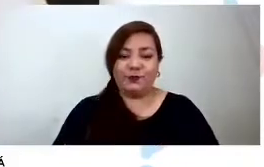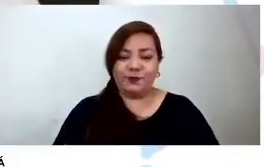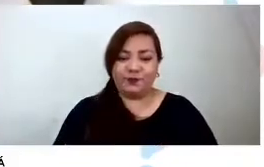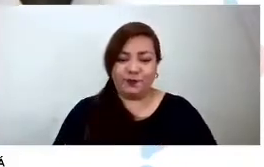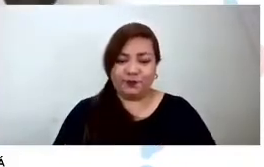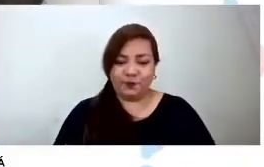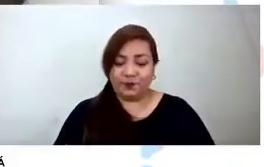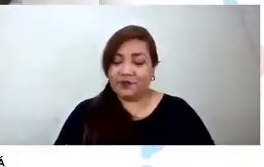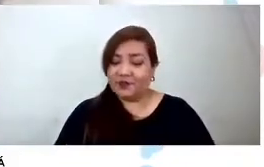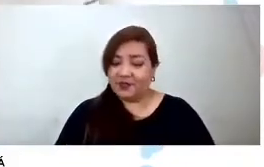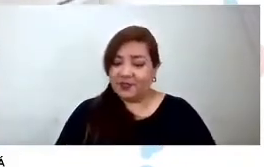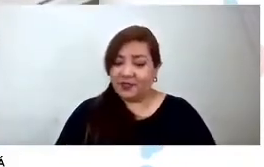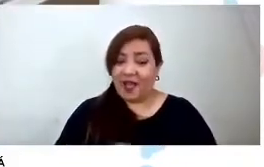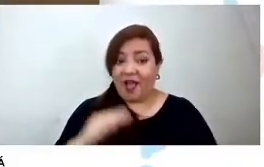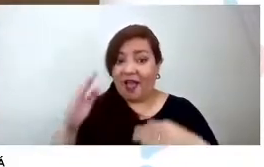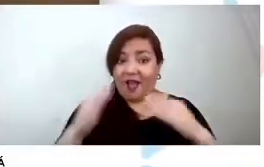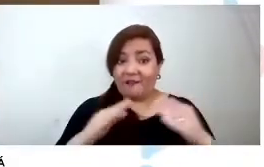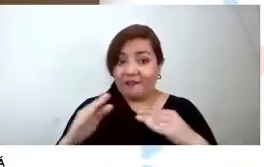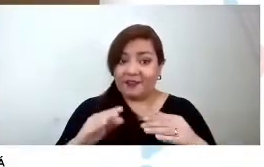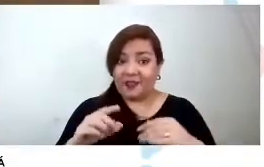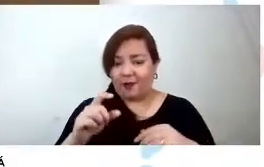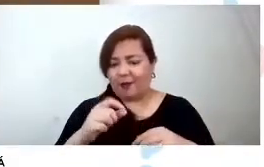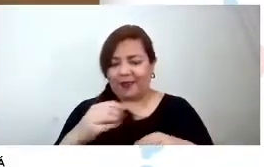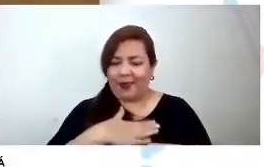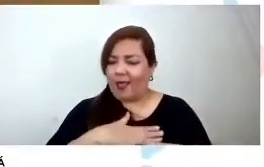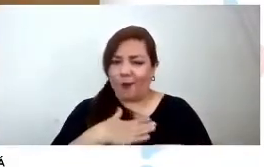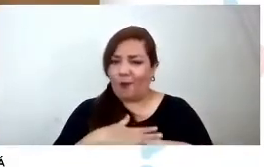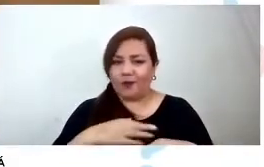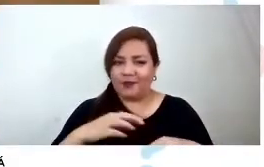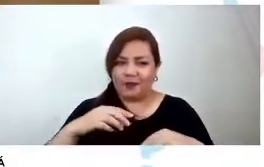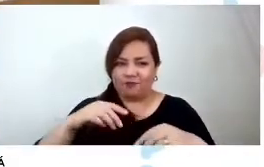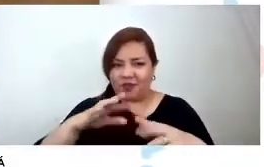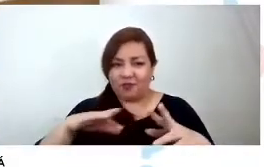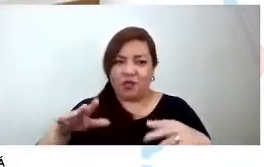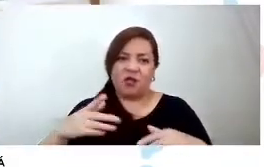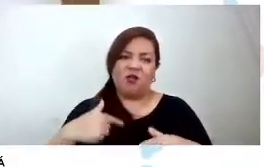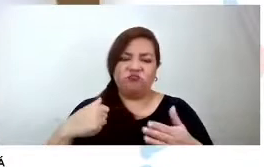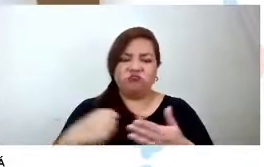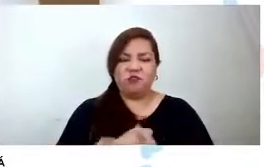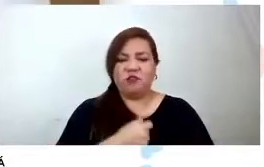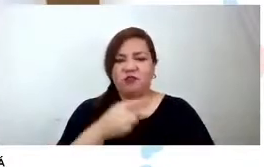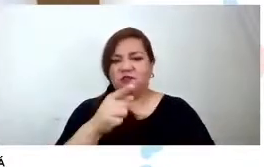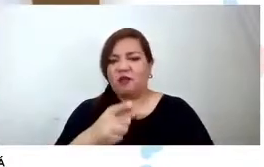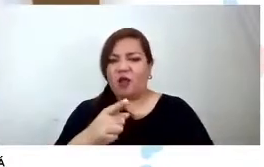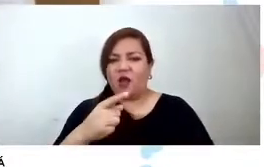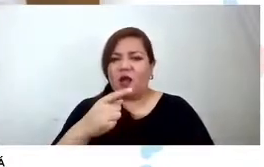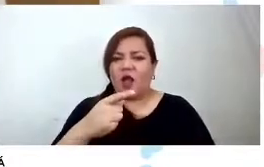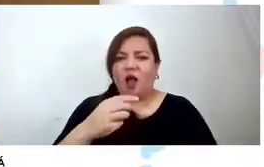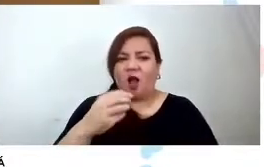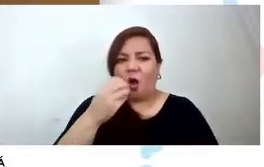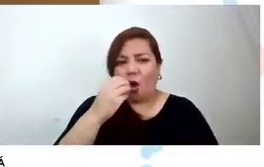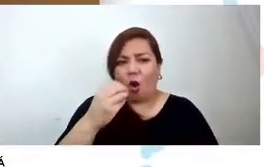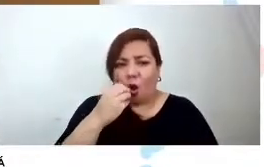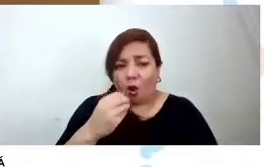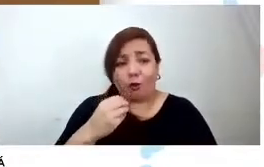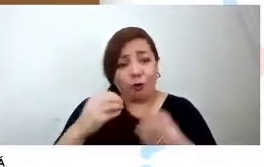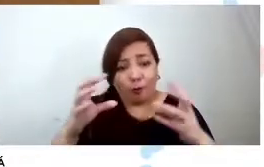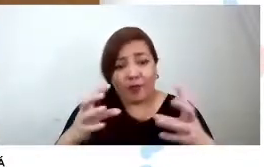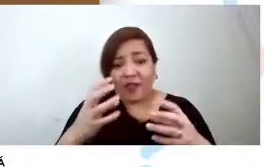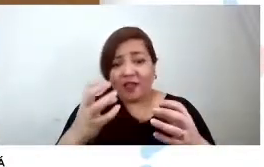A veces los fanáticos de la paleontología se decepcionan un poco porque sea vegetariano el chilesaurio.